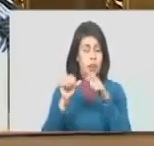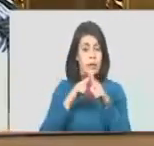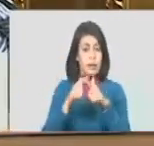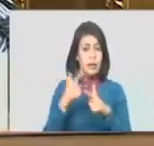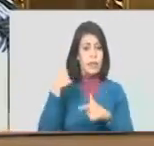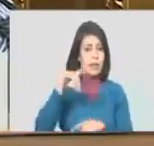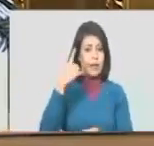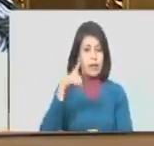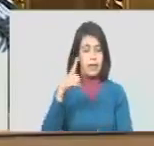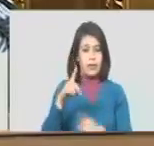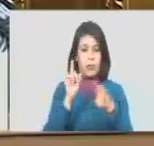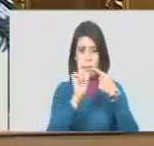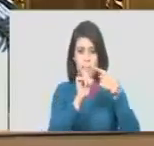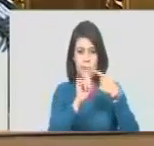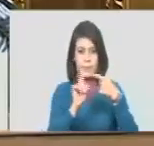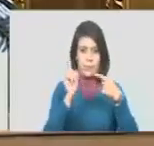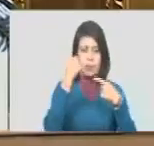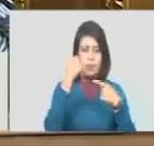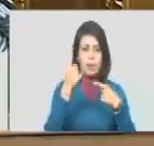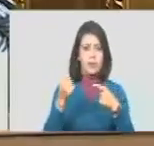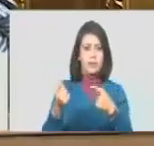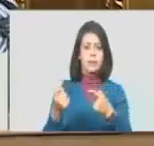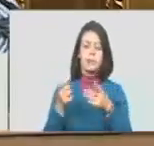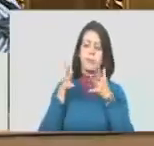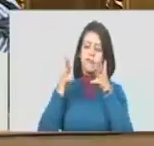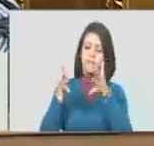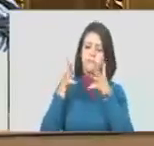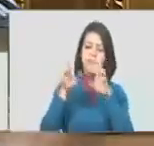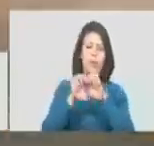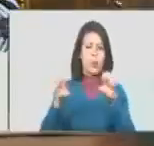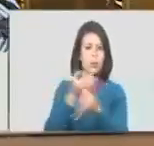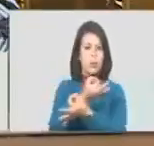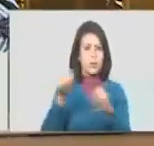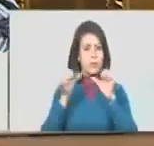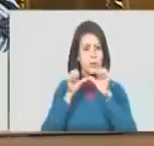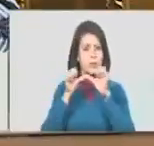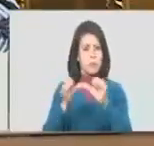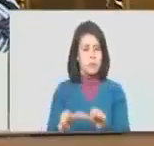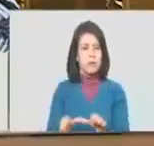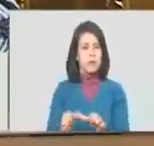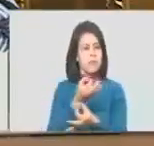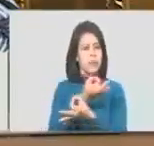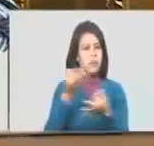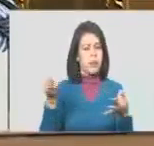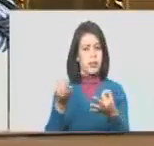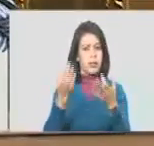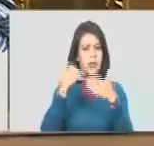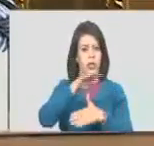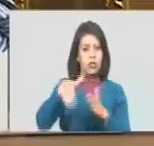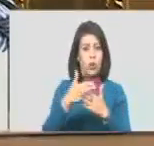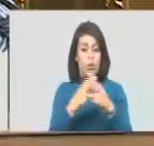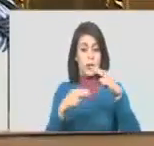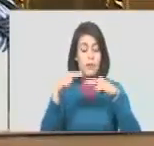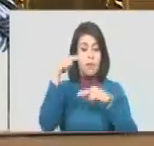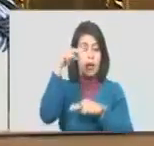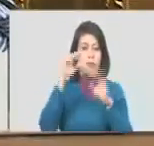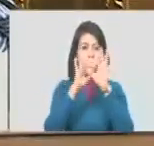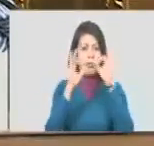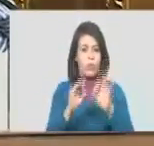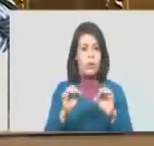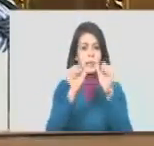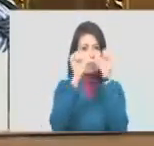autista tiene derecho a 1. Recibir una educación adecuada, permanente y de calidad en todos los niveles y